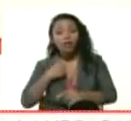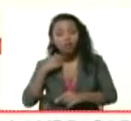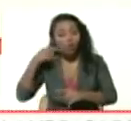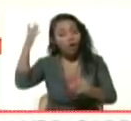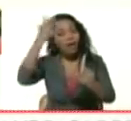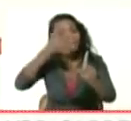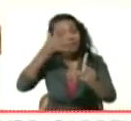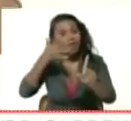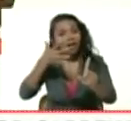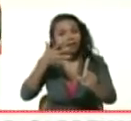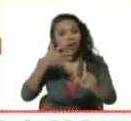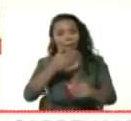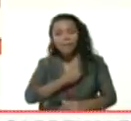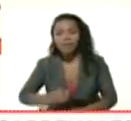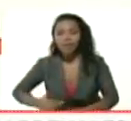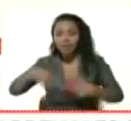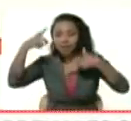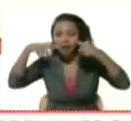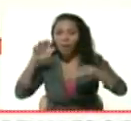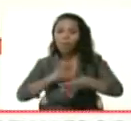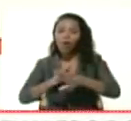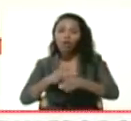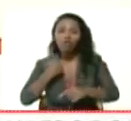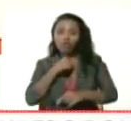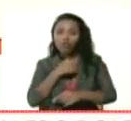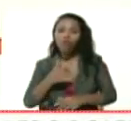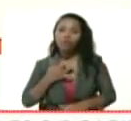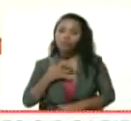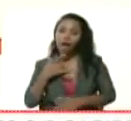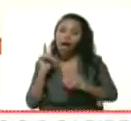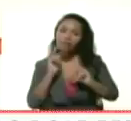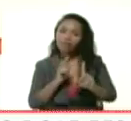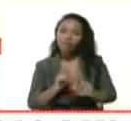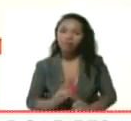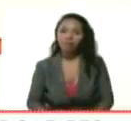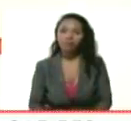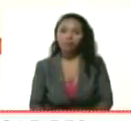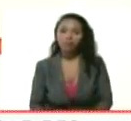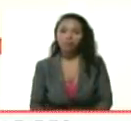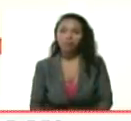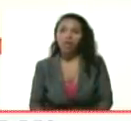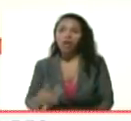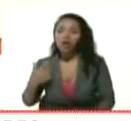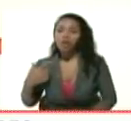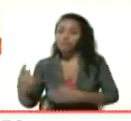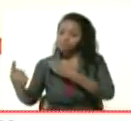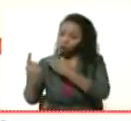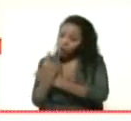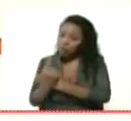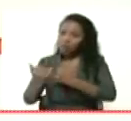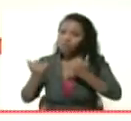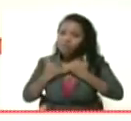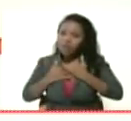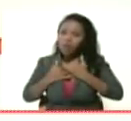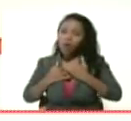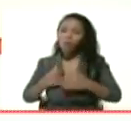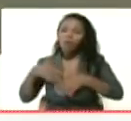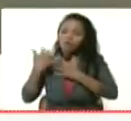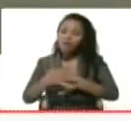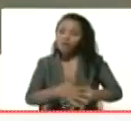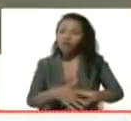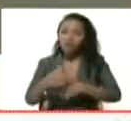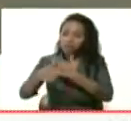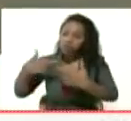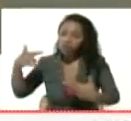comandante Chávez, pero segundo de todo esto es porque nosotros lo sentimos así. Es nuestra obligación como militantes socialistas,